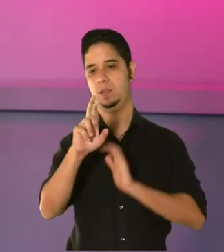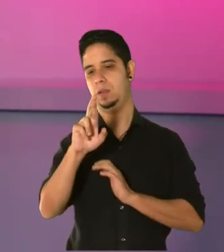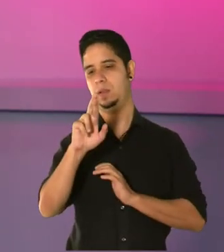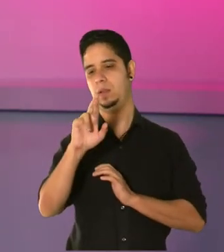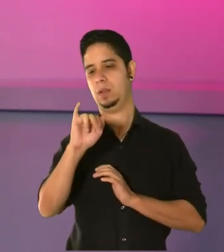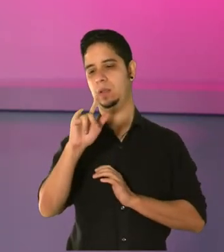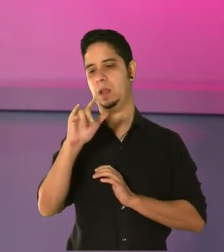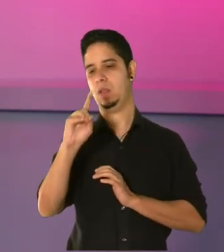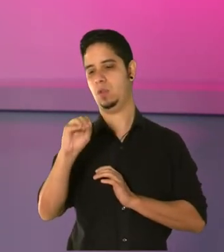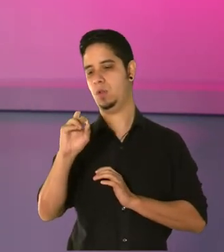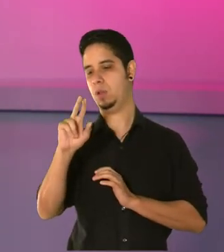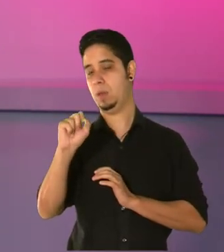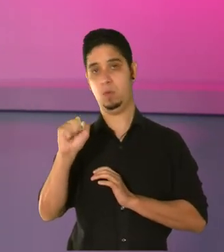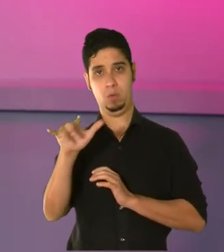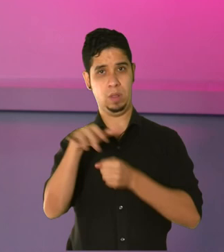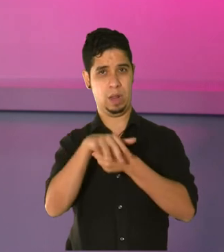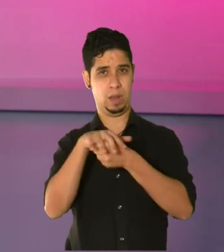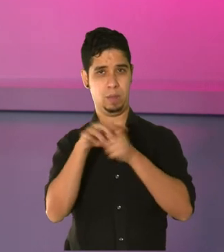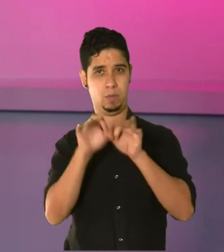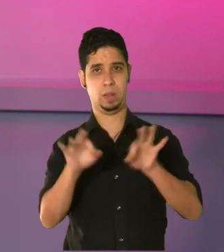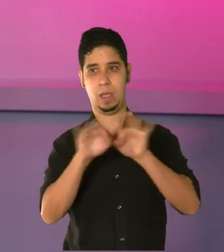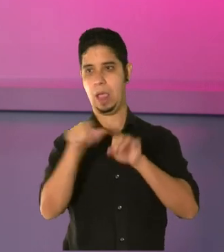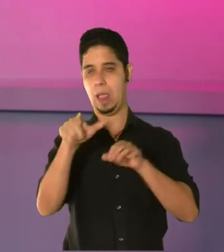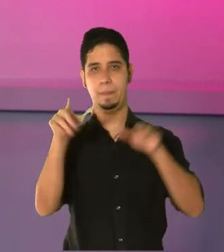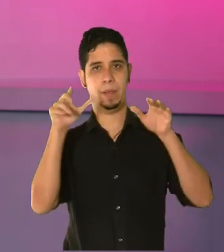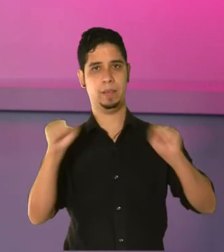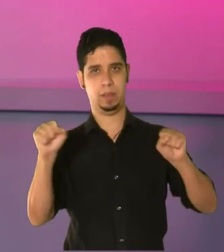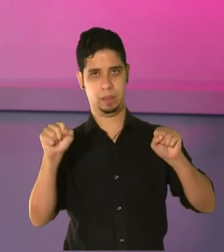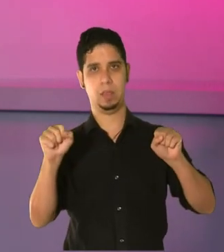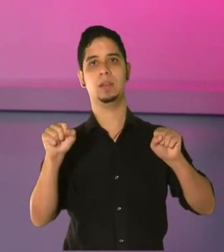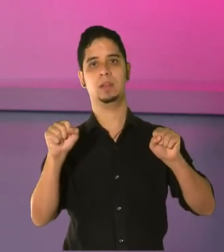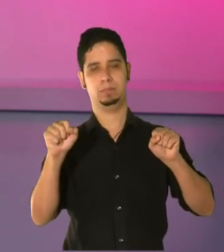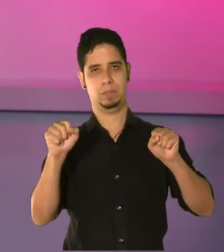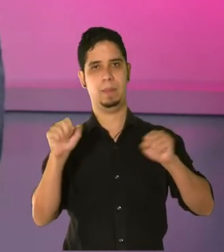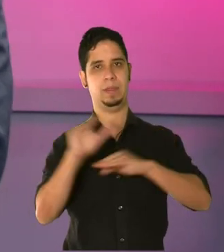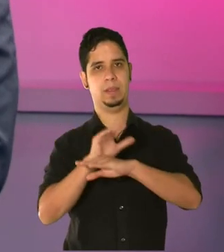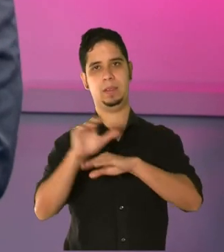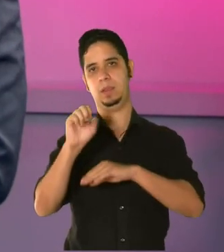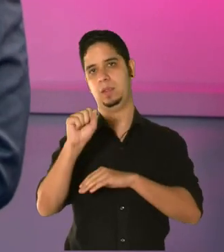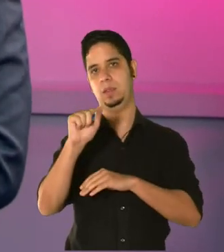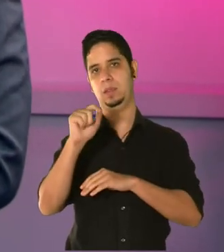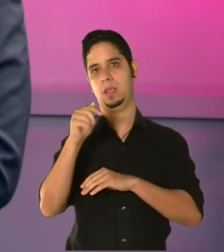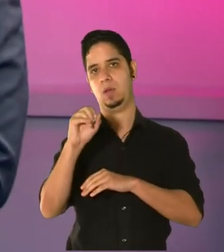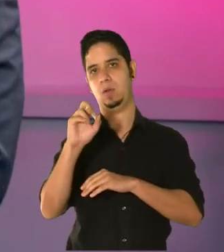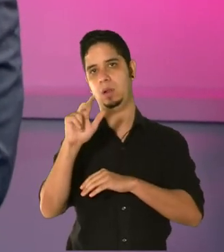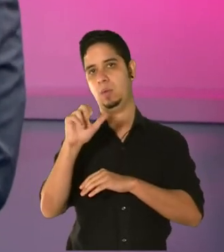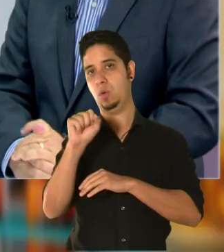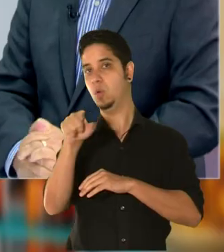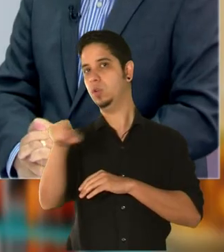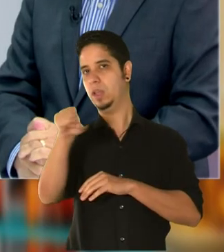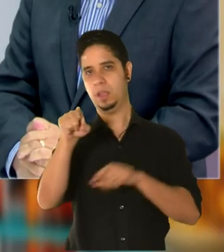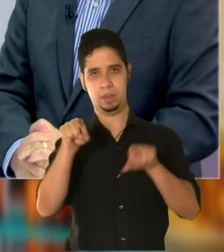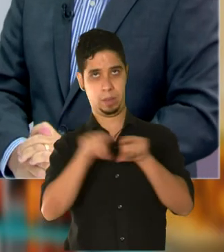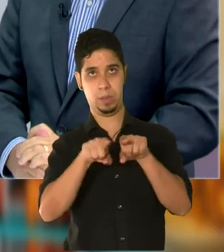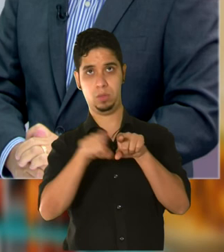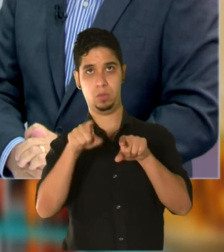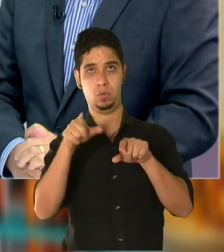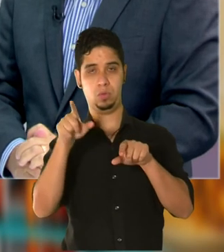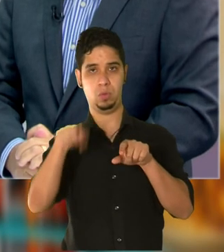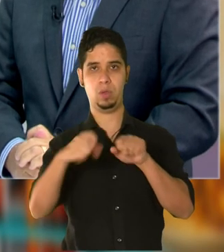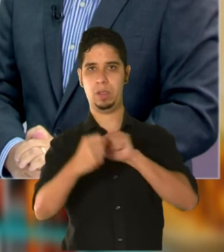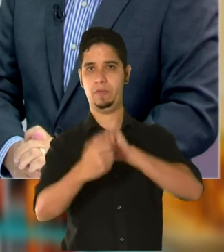sumamente interesante es presidente la compañía de seguro santiago ramos y ustedes también han tenido que enfrentar